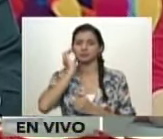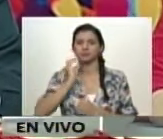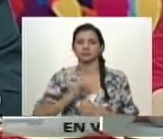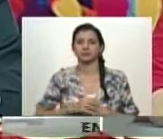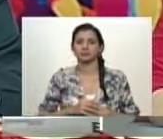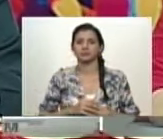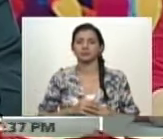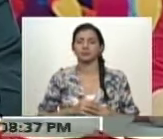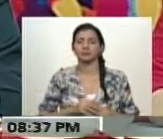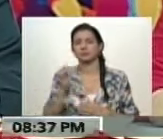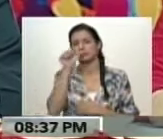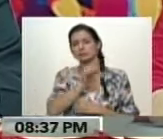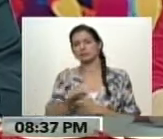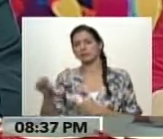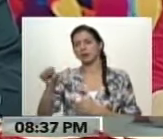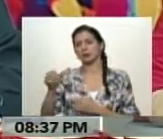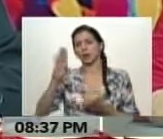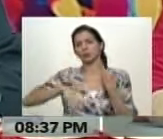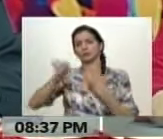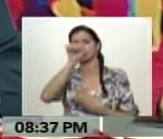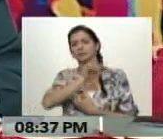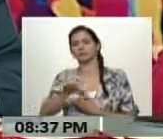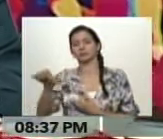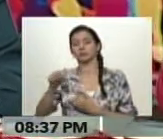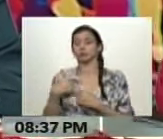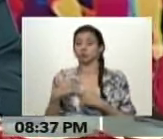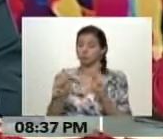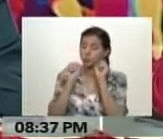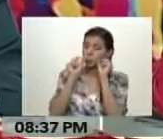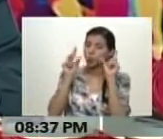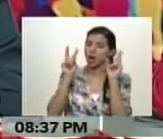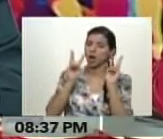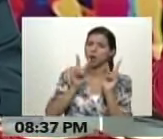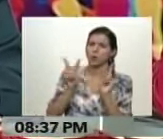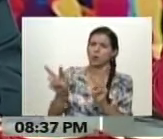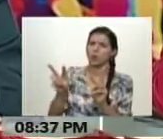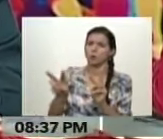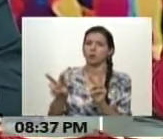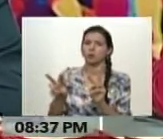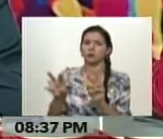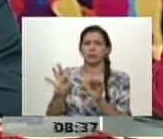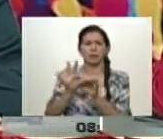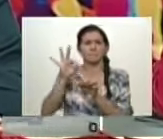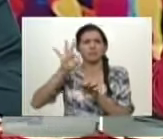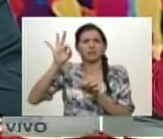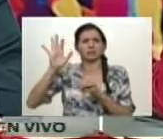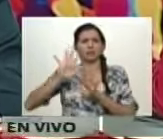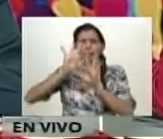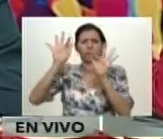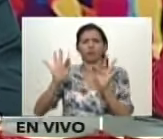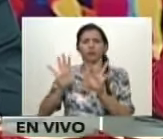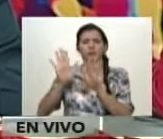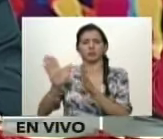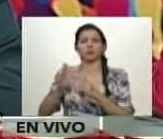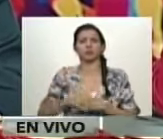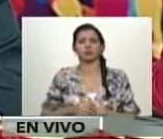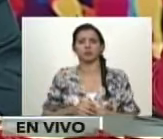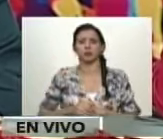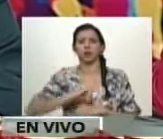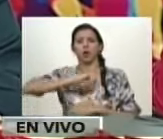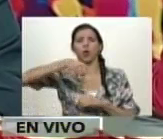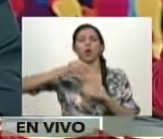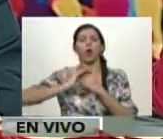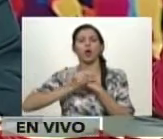en las últimas semanas y me ha impresionado el espíritu que ha tomado. Jorge Rodríguez, y lo